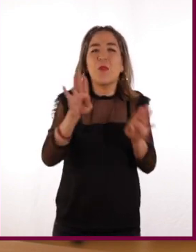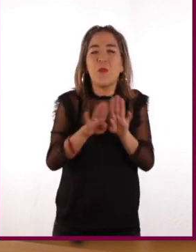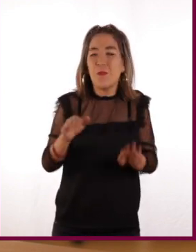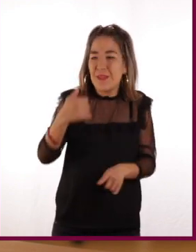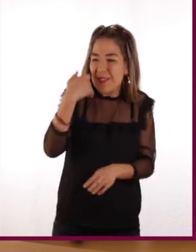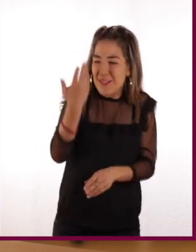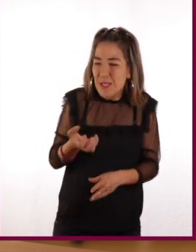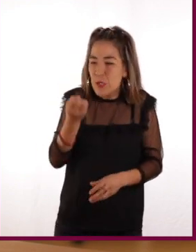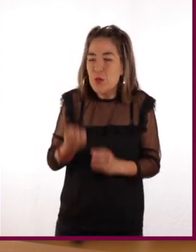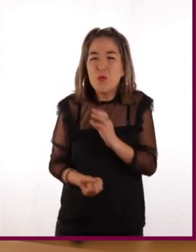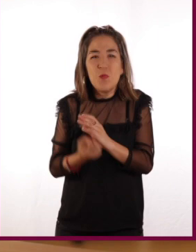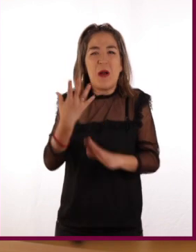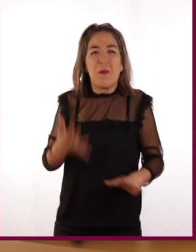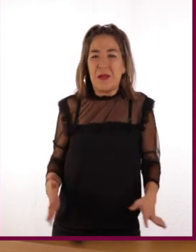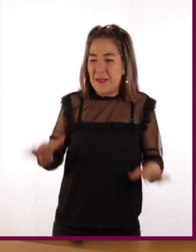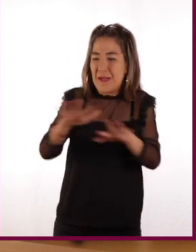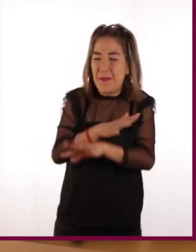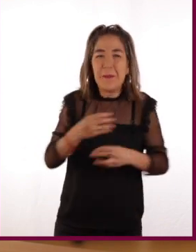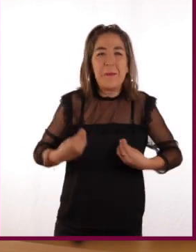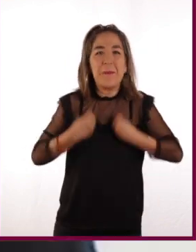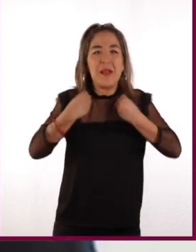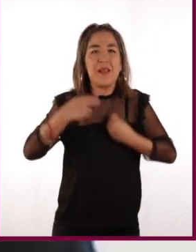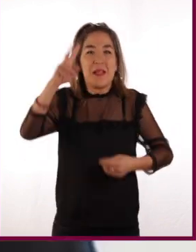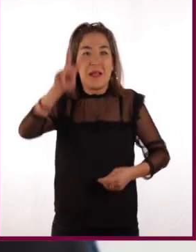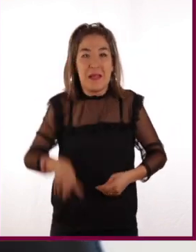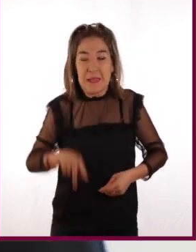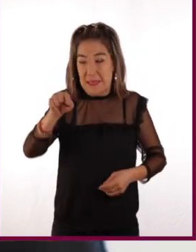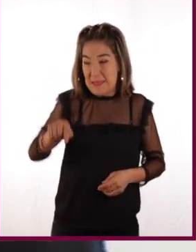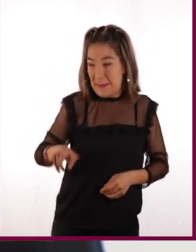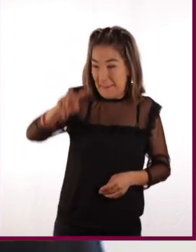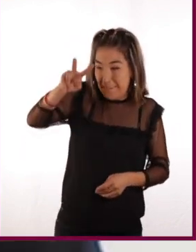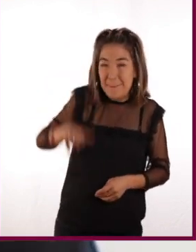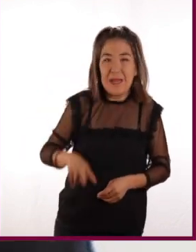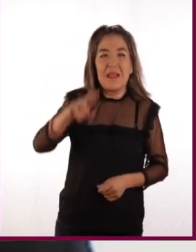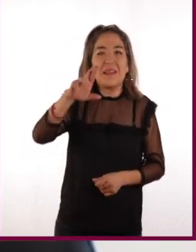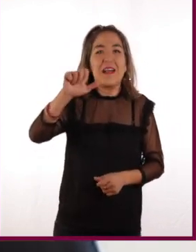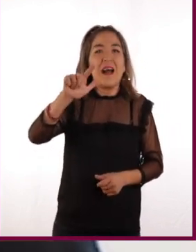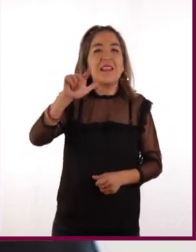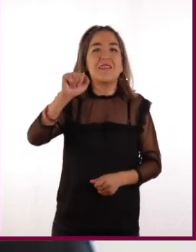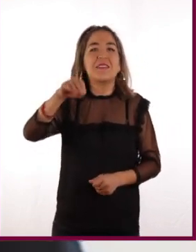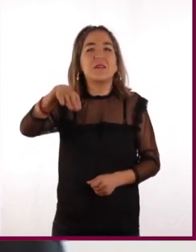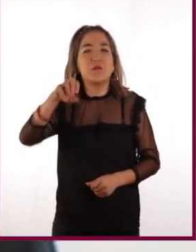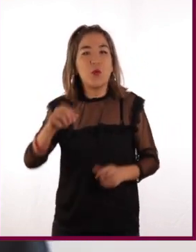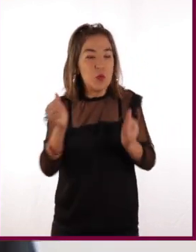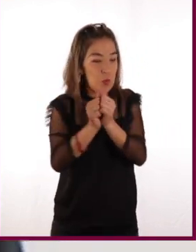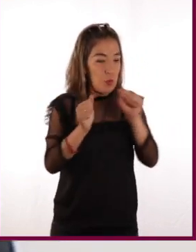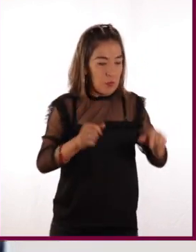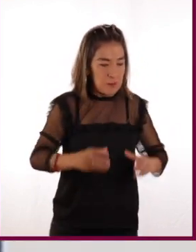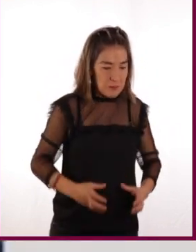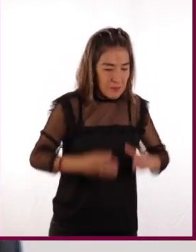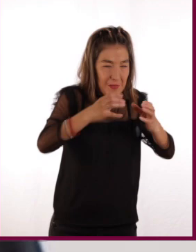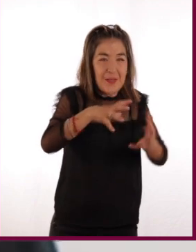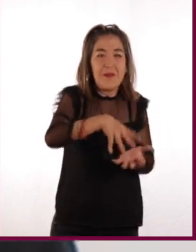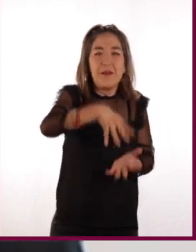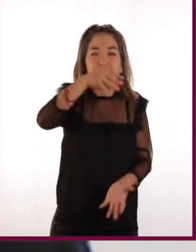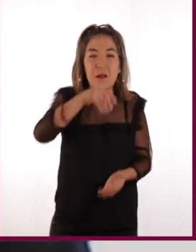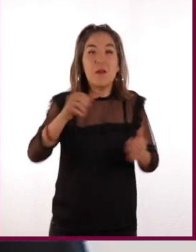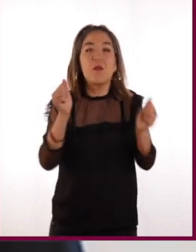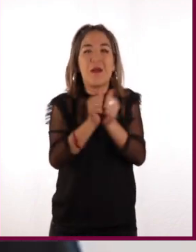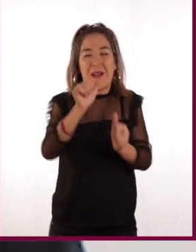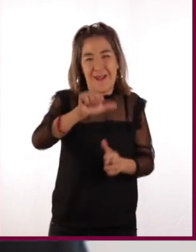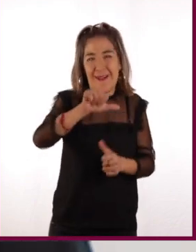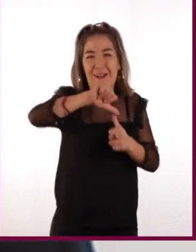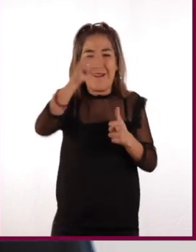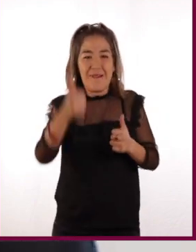en una nueva forma de interpretar la realidad. O sea, vamos contra el realismo y entendemos entonces que la geometría del Art